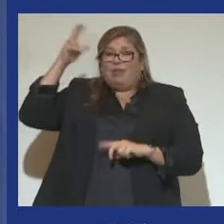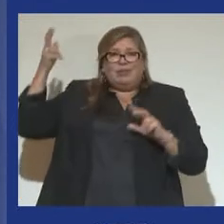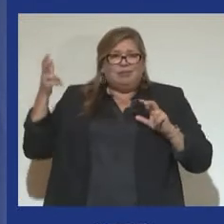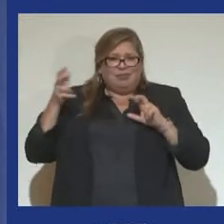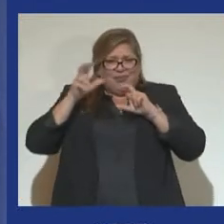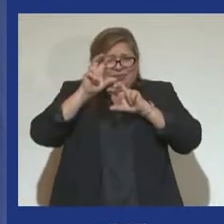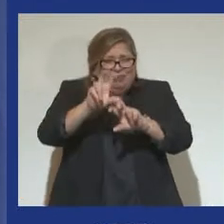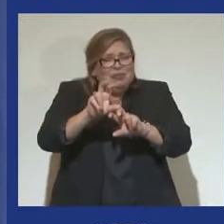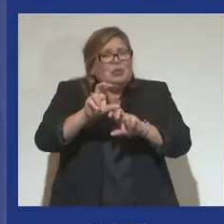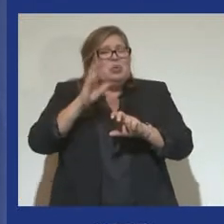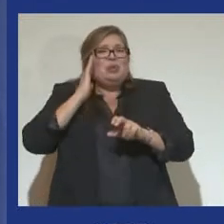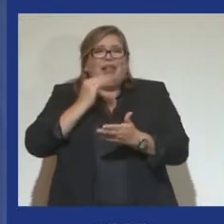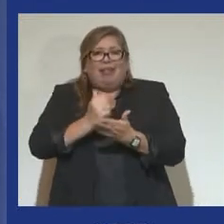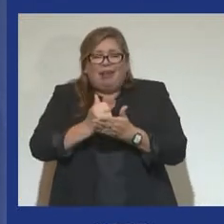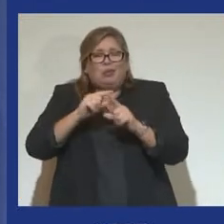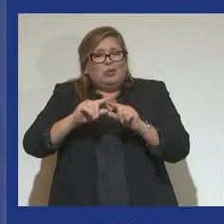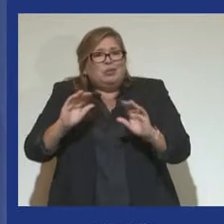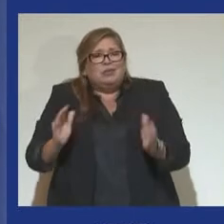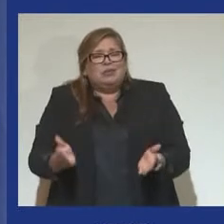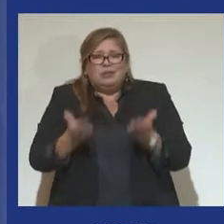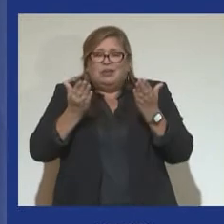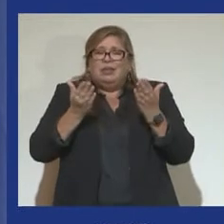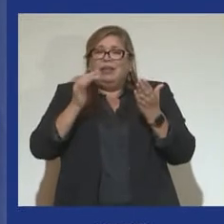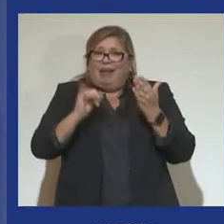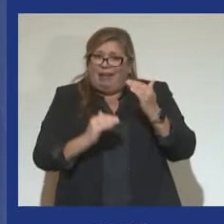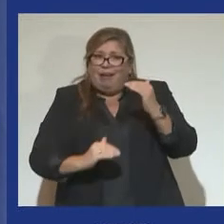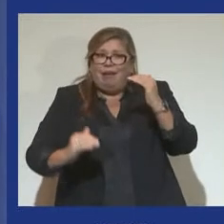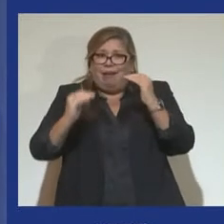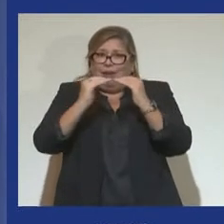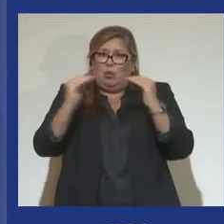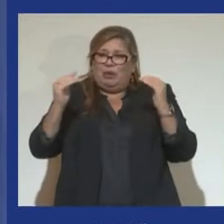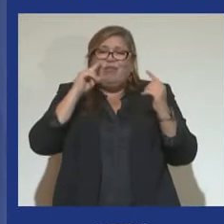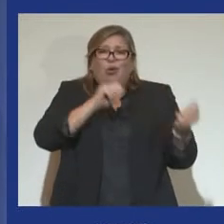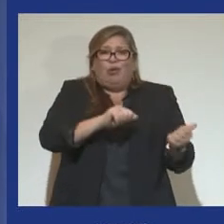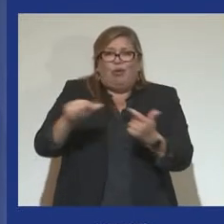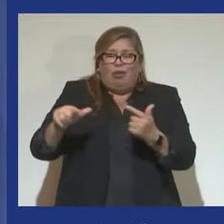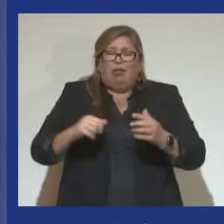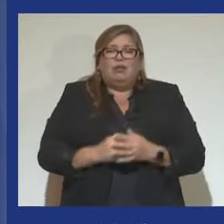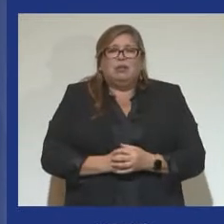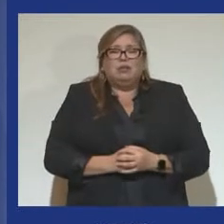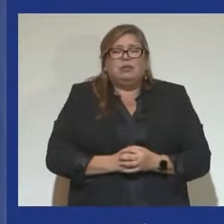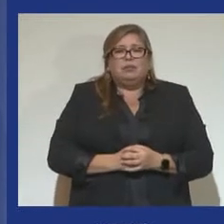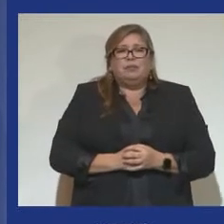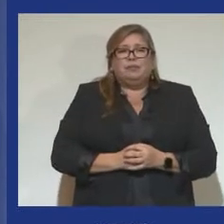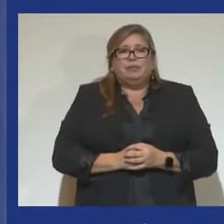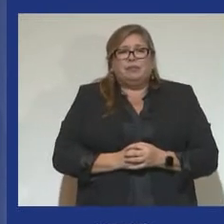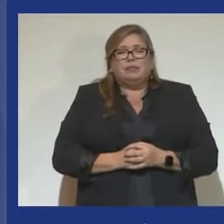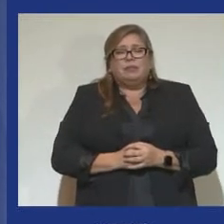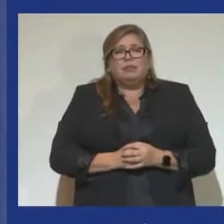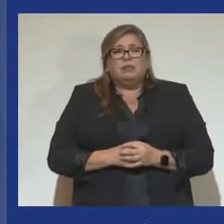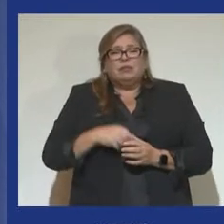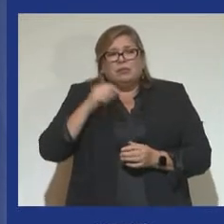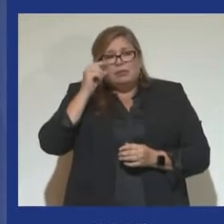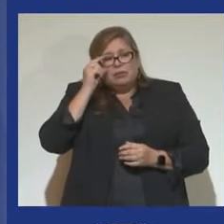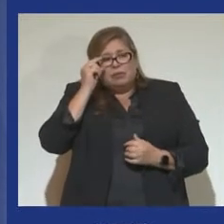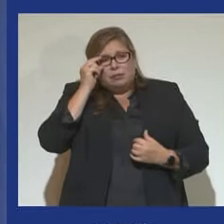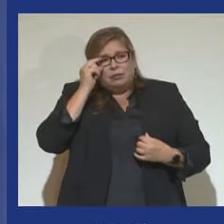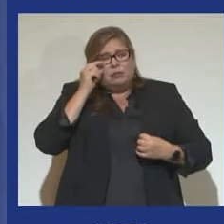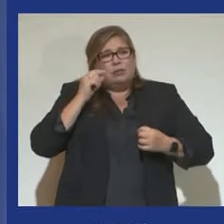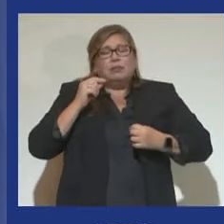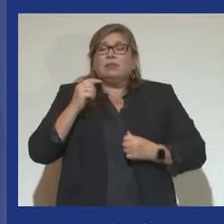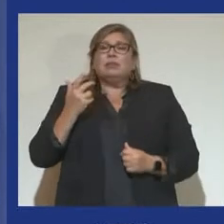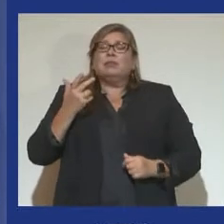del gobierno federal que solamente mejorará la causa de resolver los problemas de equidad que tenemos qué